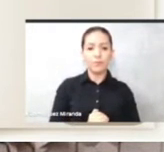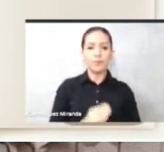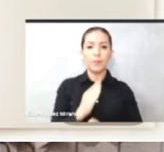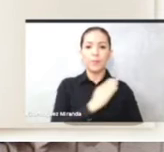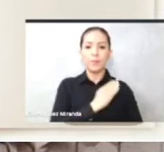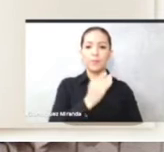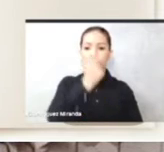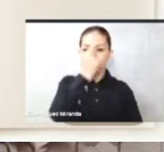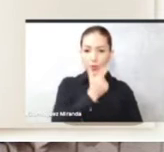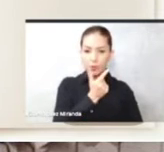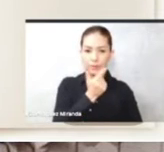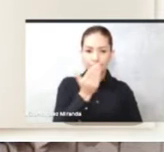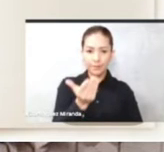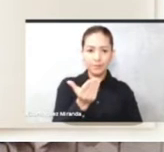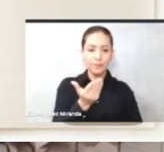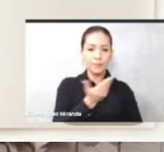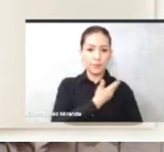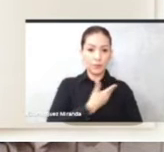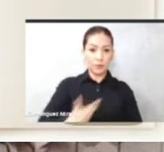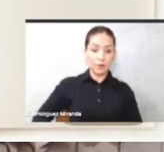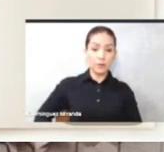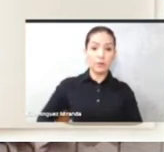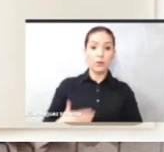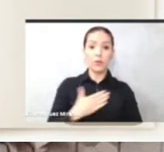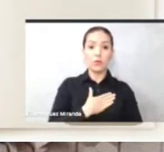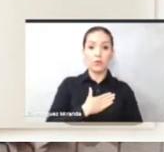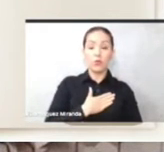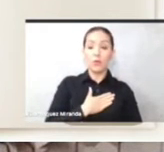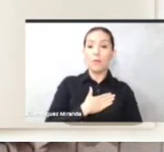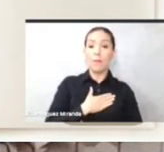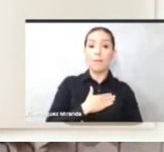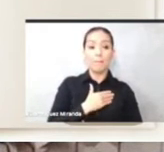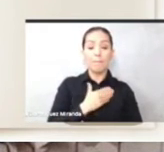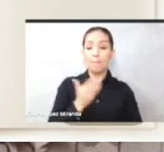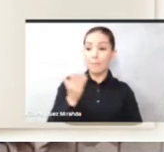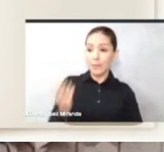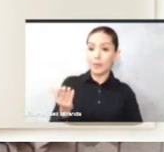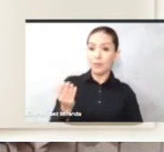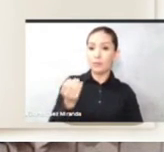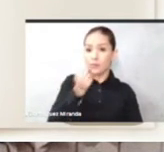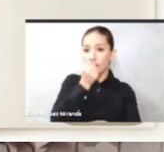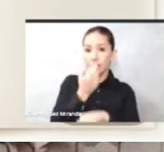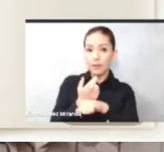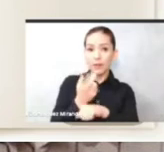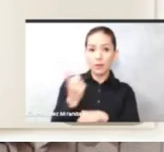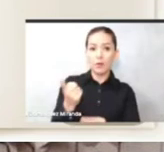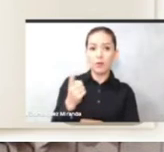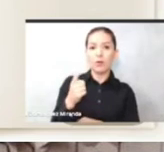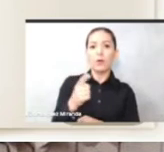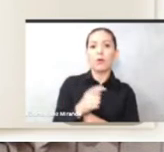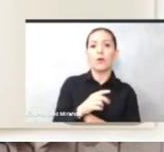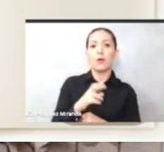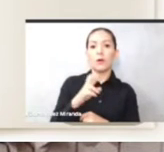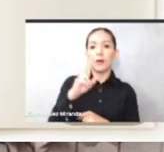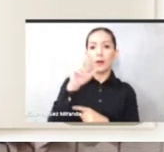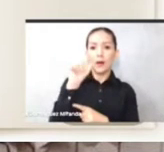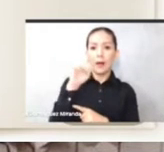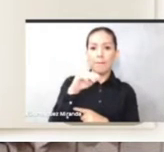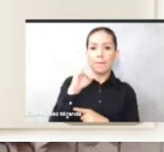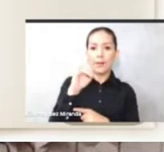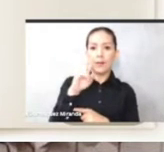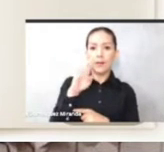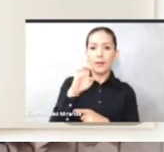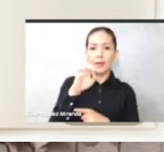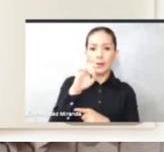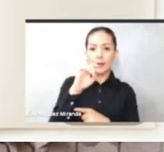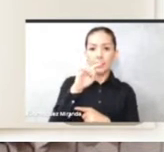Buenas noches, gracias, presidente. Solicito al secretario de Estudio y Cuenta, maestro Gabriel Sepúlveda Ramírez, dé lectura